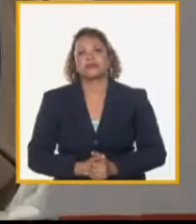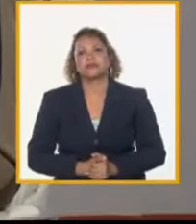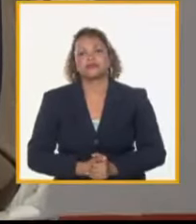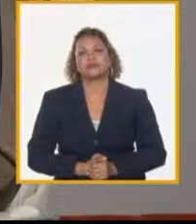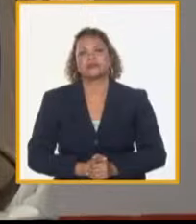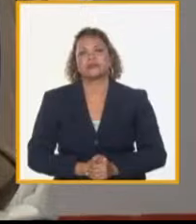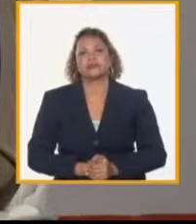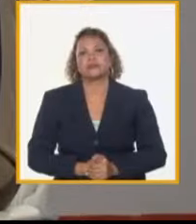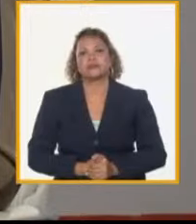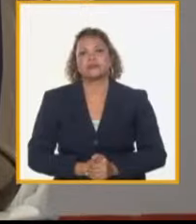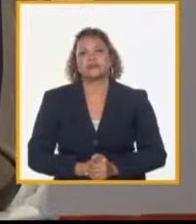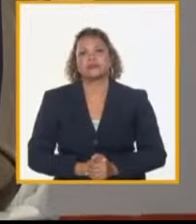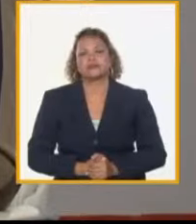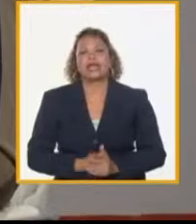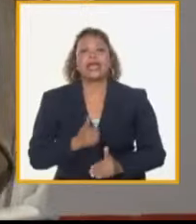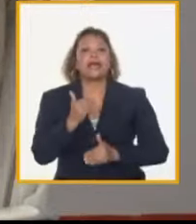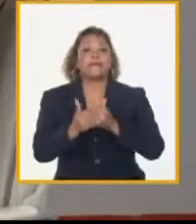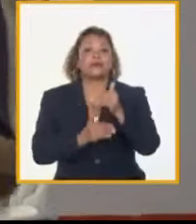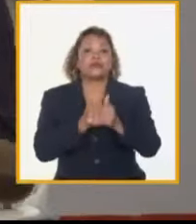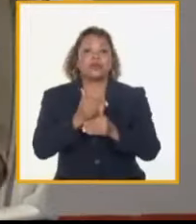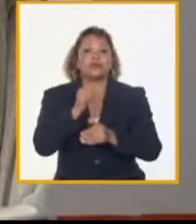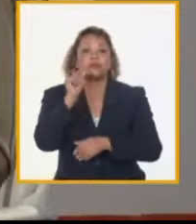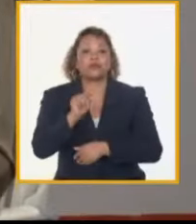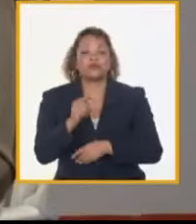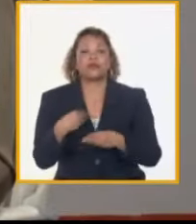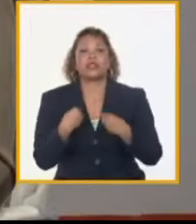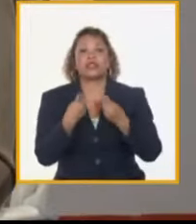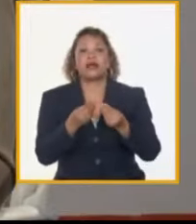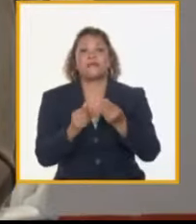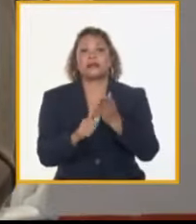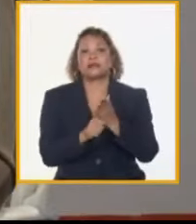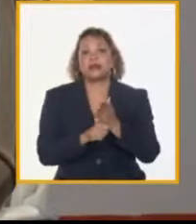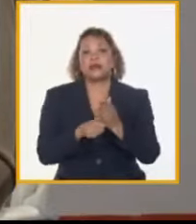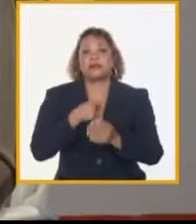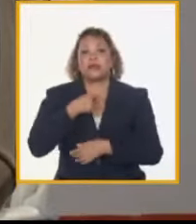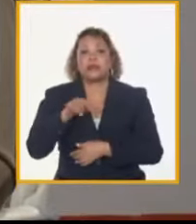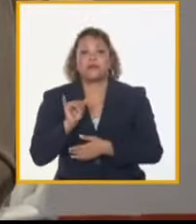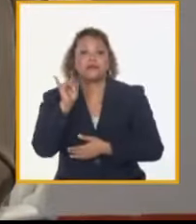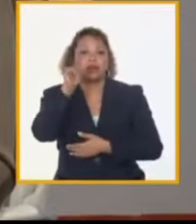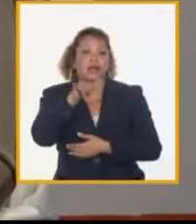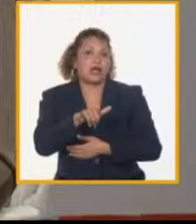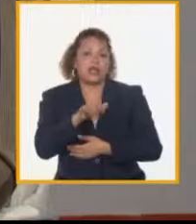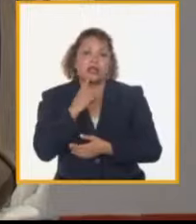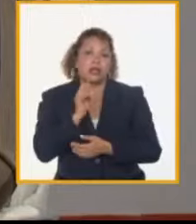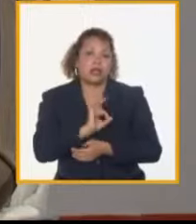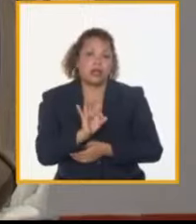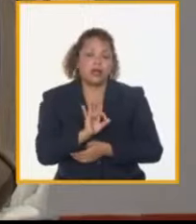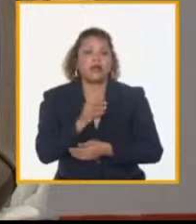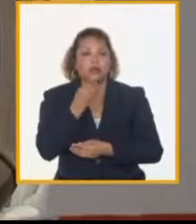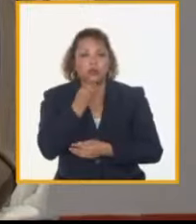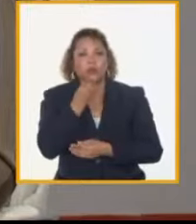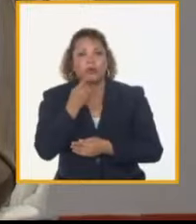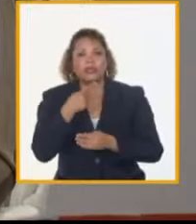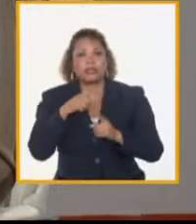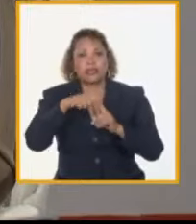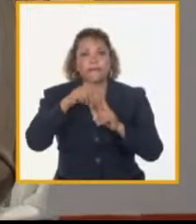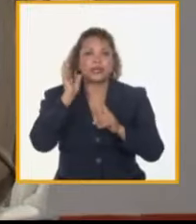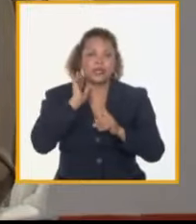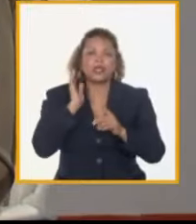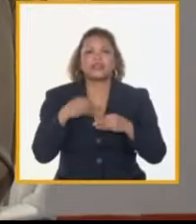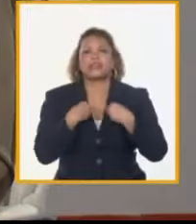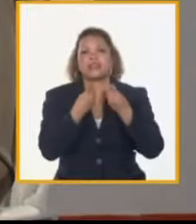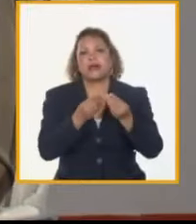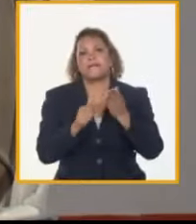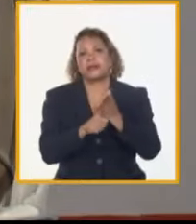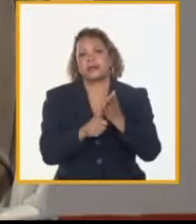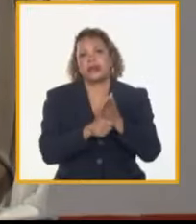en la política del proceso de reintegro, como uno de los procesos, el proceso propio de la comercialización, o sea, de reintegro, de reembolso. Ahora,